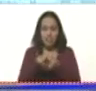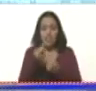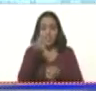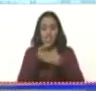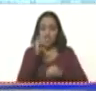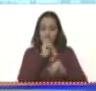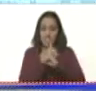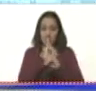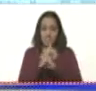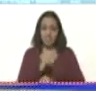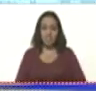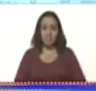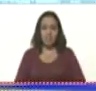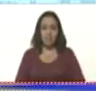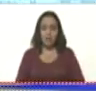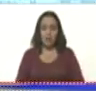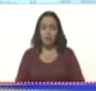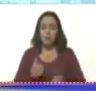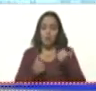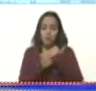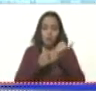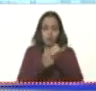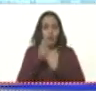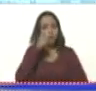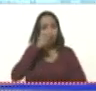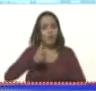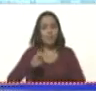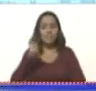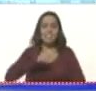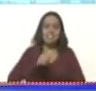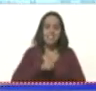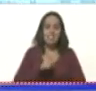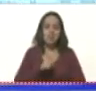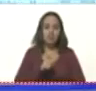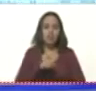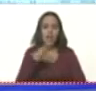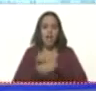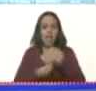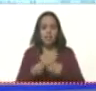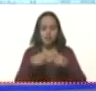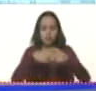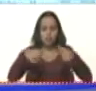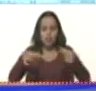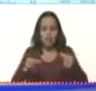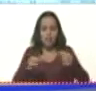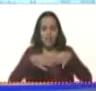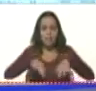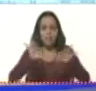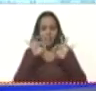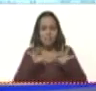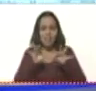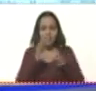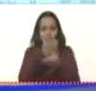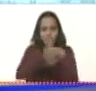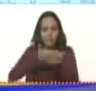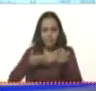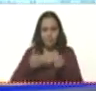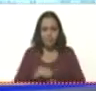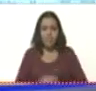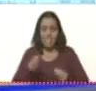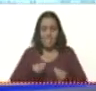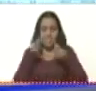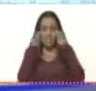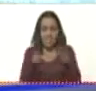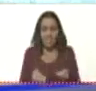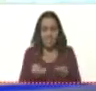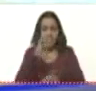si yo, para apoyar al pueblo, necesito implementar una tarjeta especial electrónica y entregársela